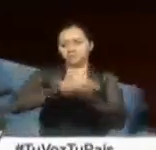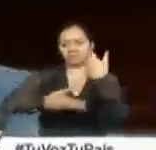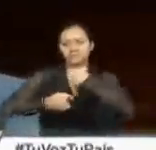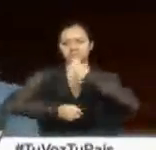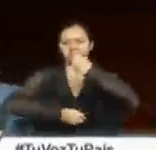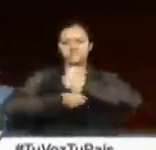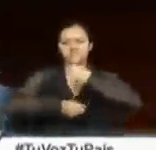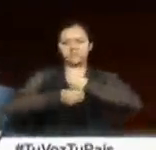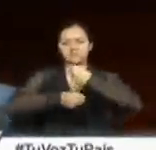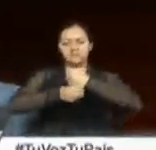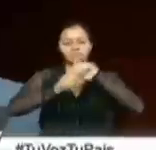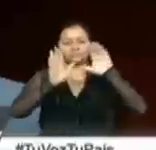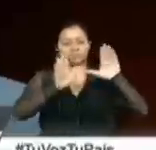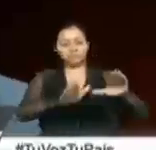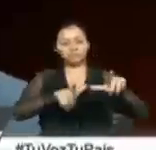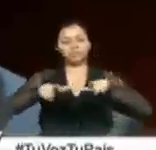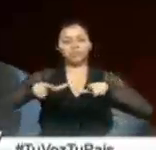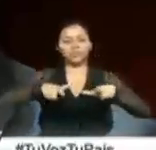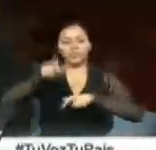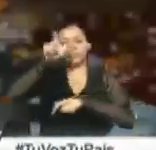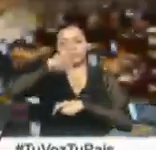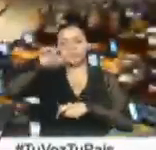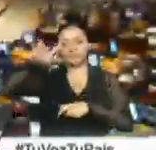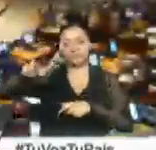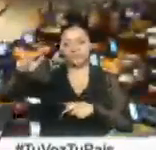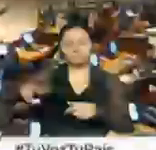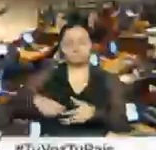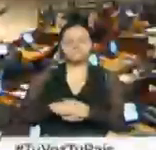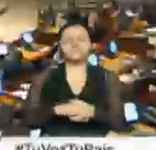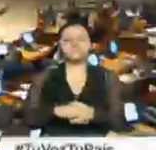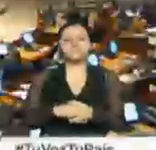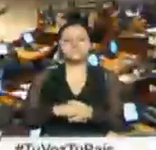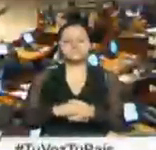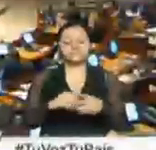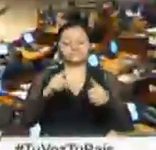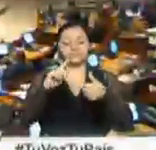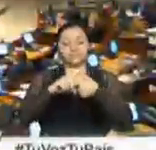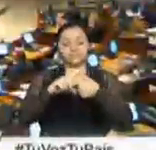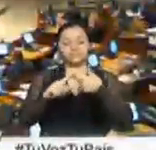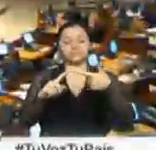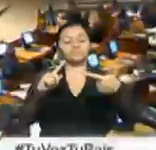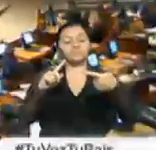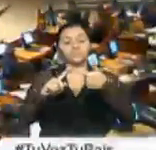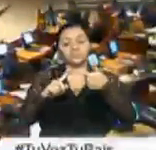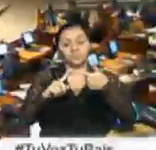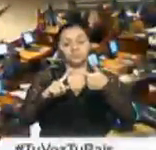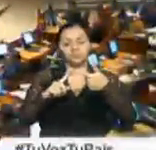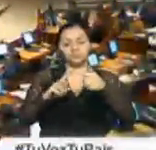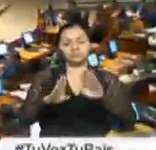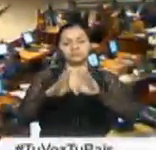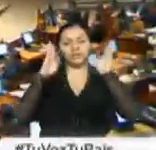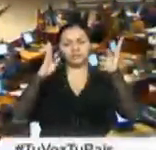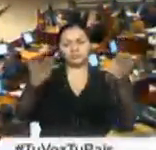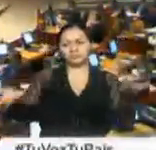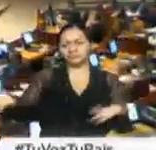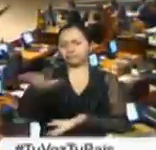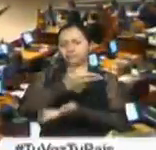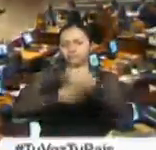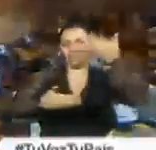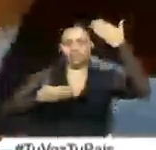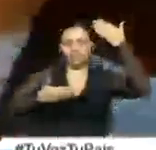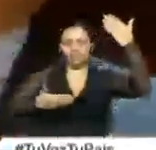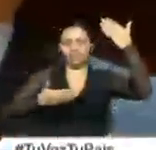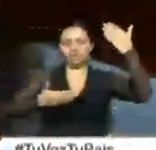en territorio con la ciudadanía. Nuestro segundo eje será la apertura política, es